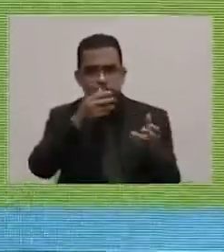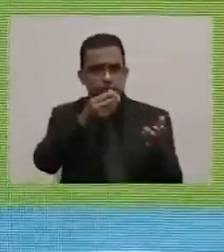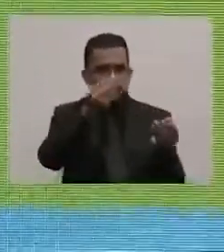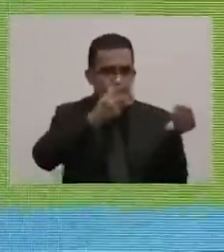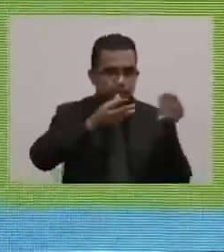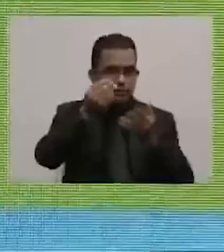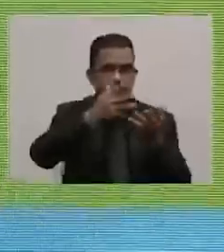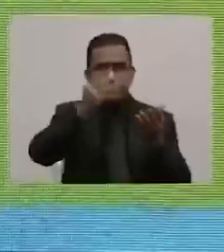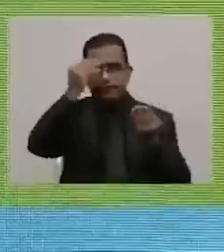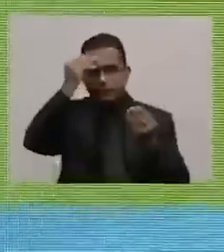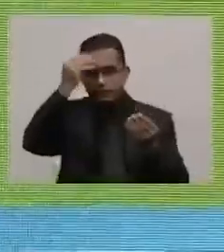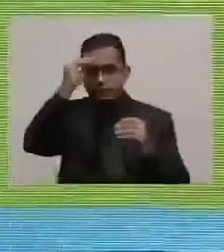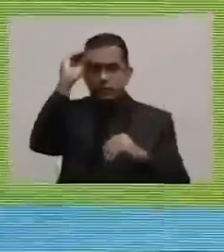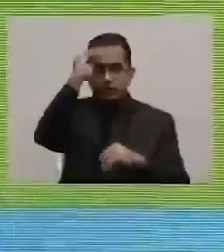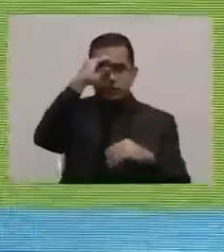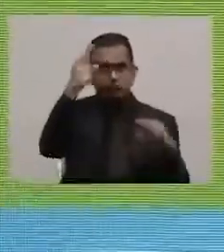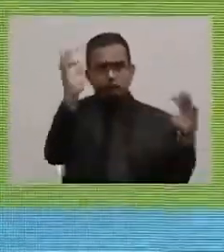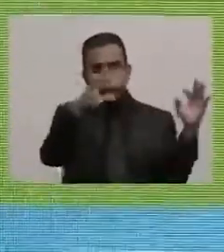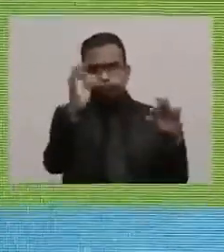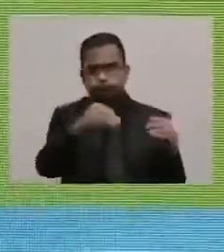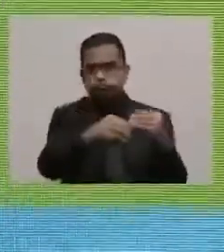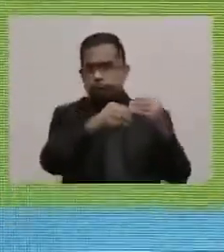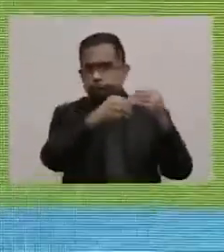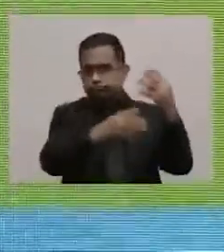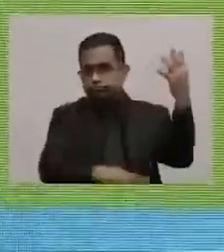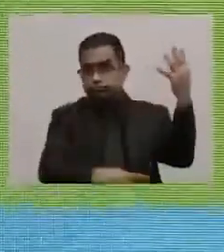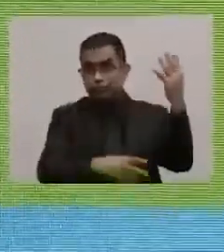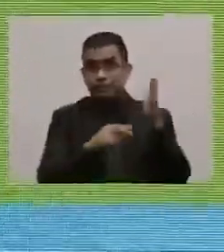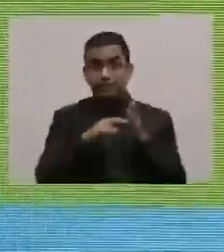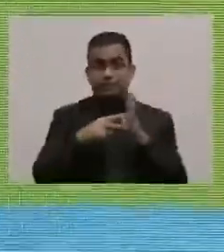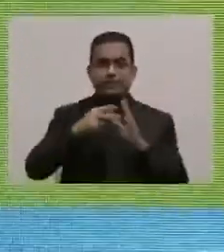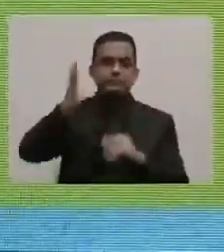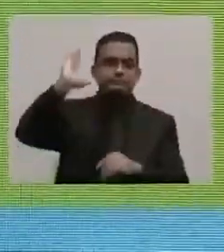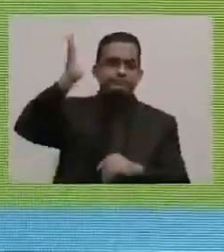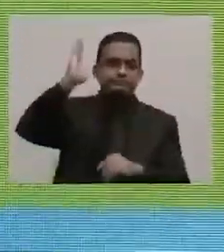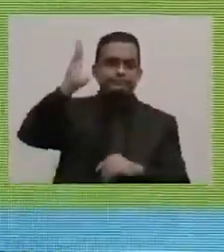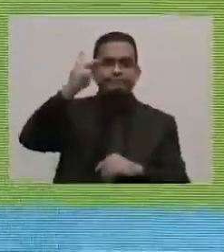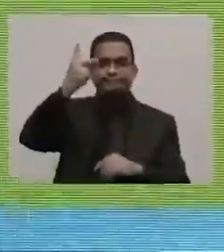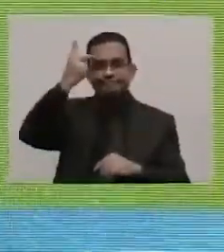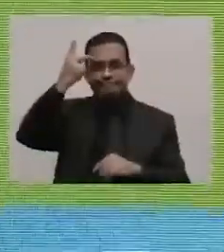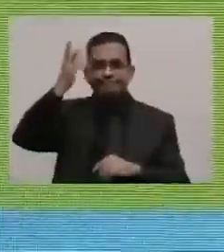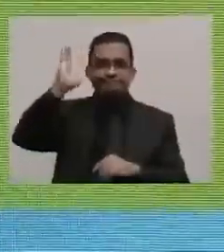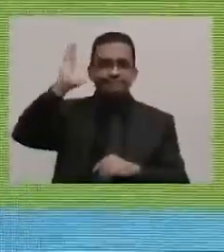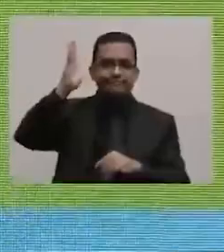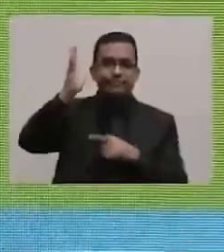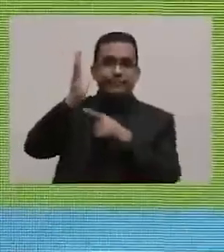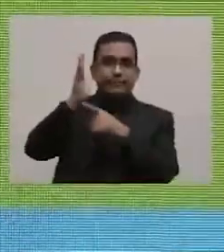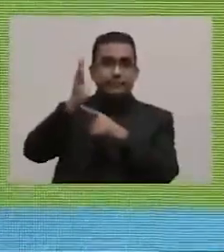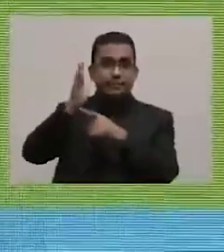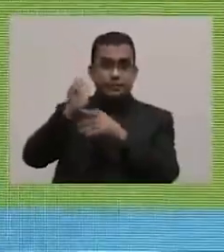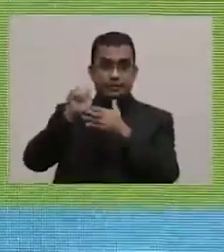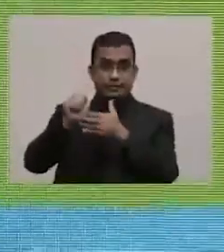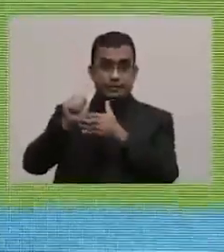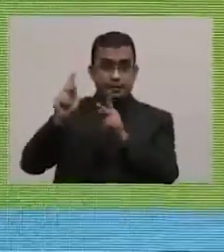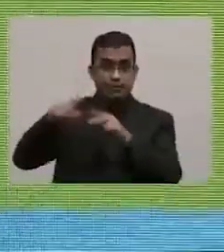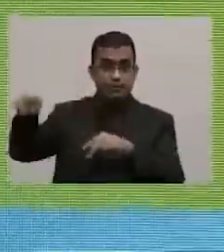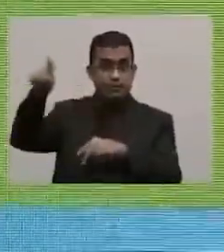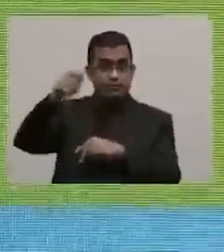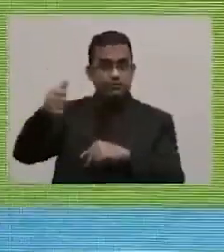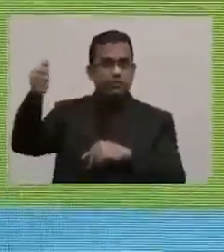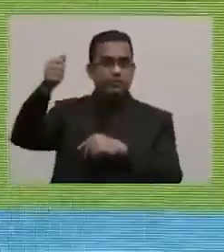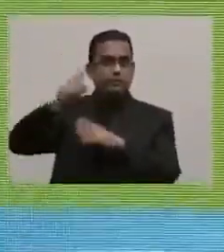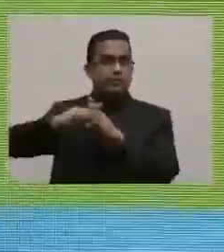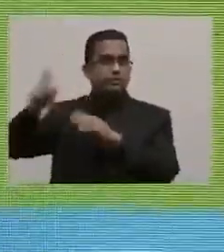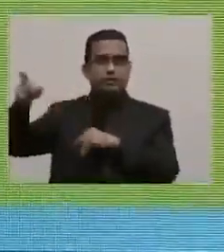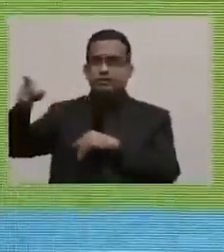opiniones e informaciones, lo cual ha motivado que el discurso político deje de ser dirigido por el Estado o por los profesionales de